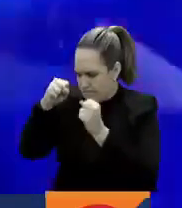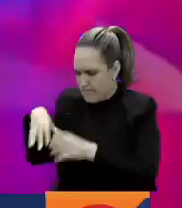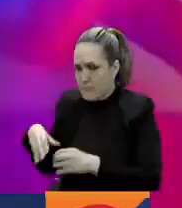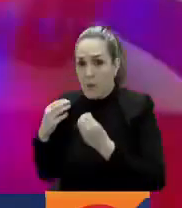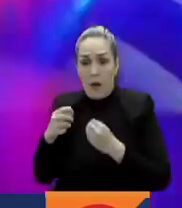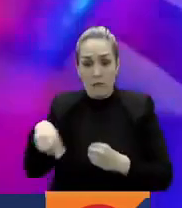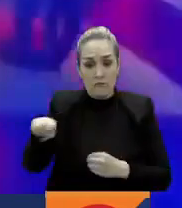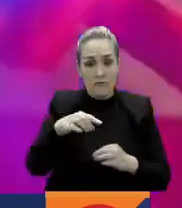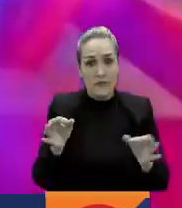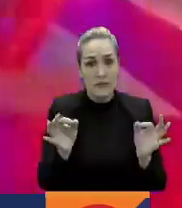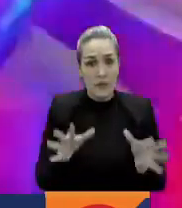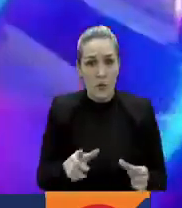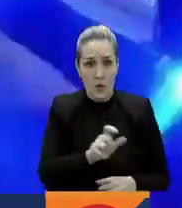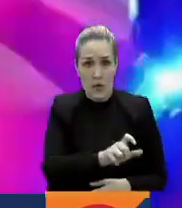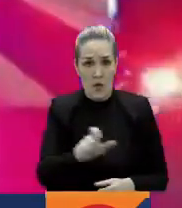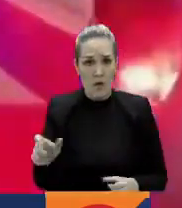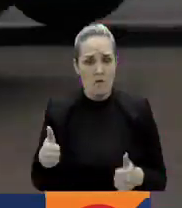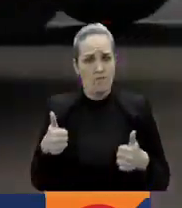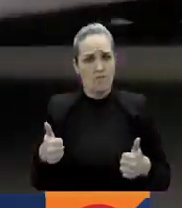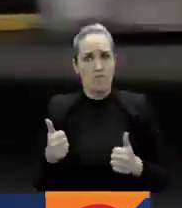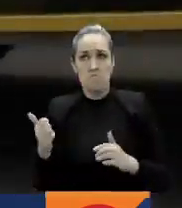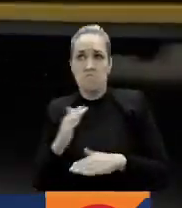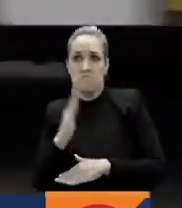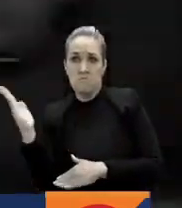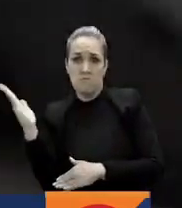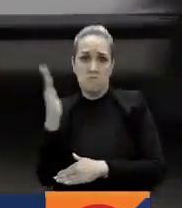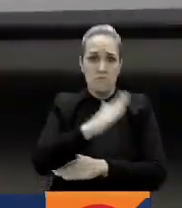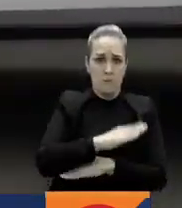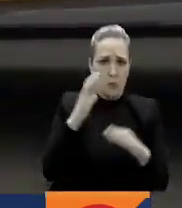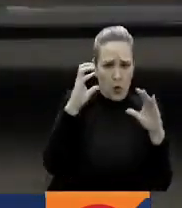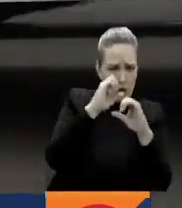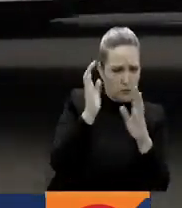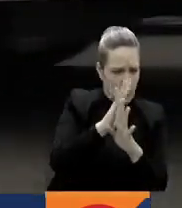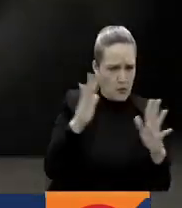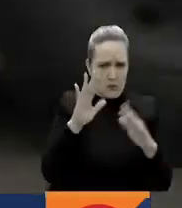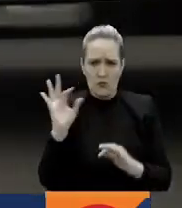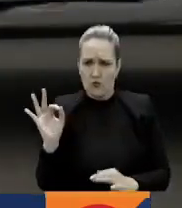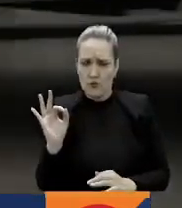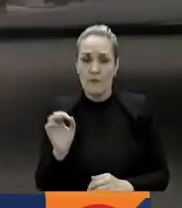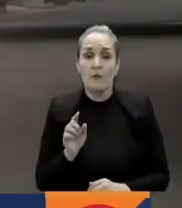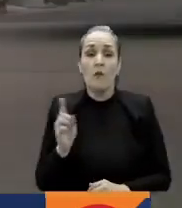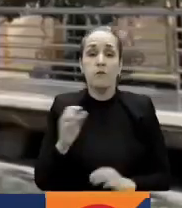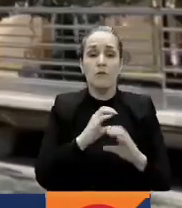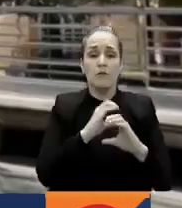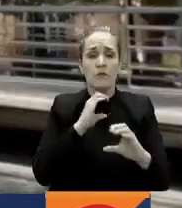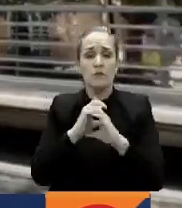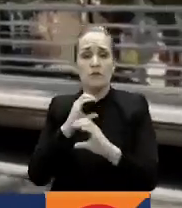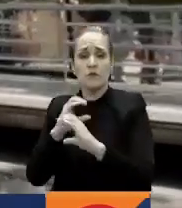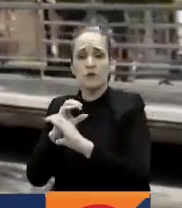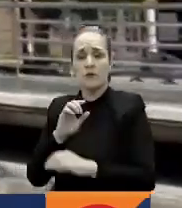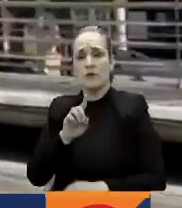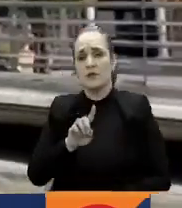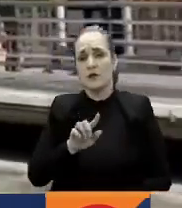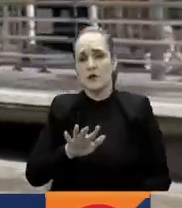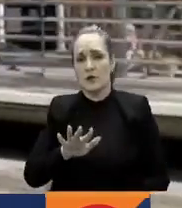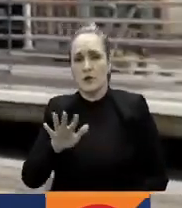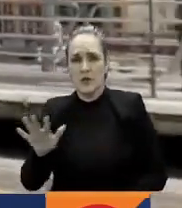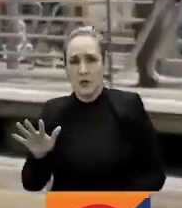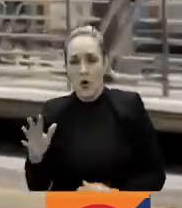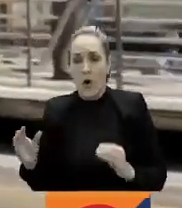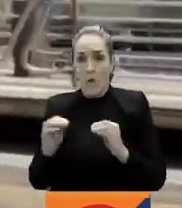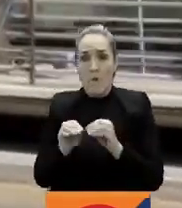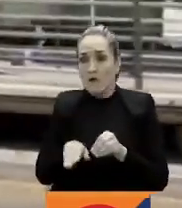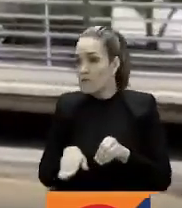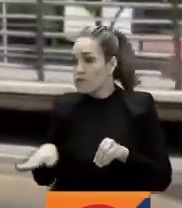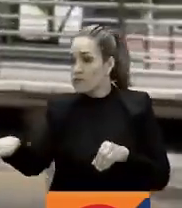día y noche, la seguridad de ellos. Transmetro cuenta con una flota de aproximadamente 155 buses con rutas alimentadoras y